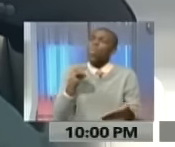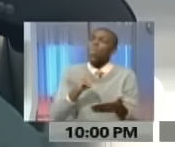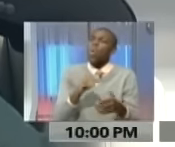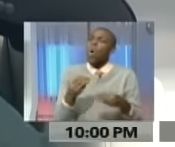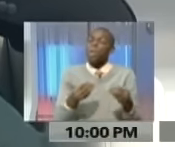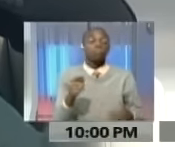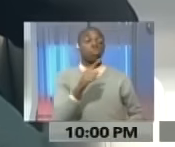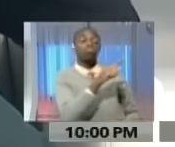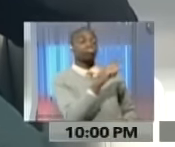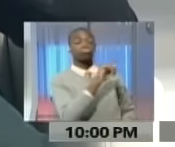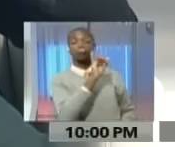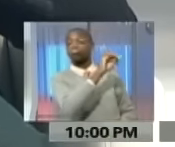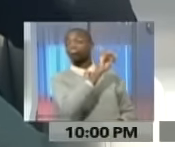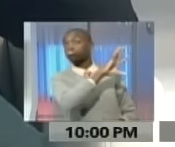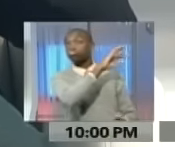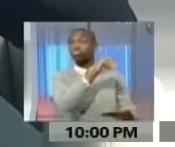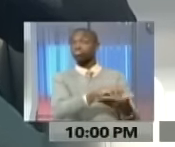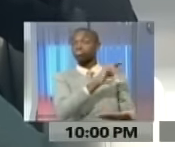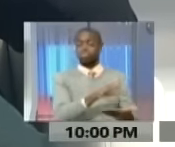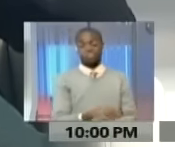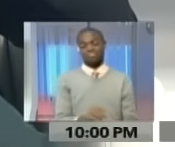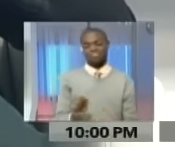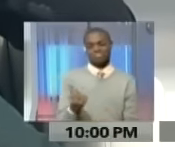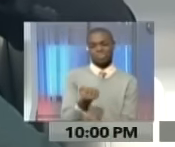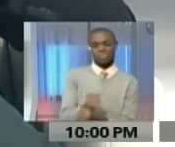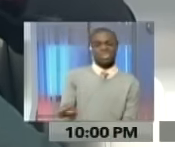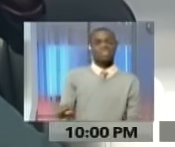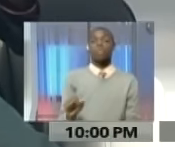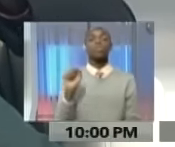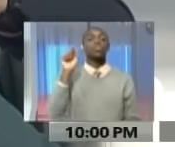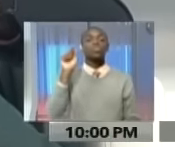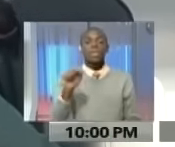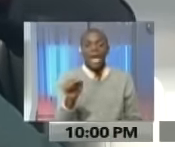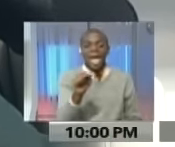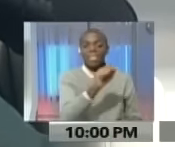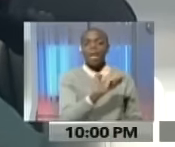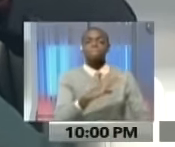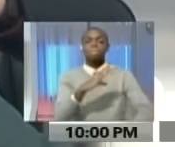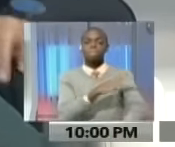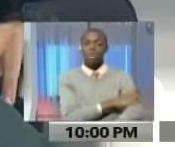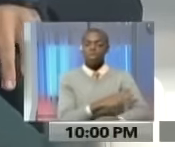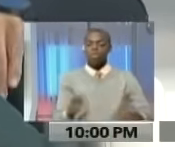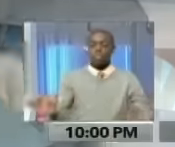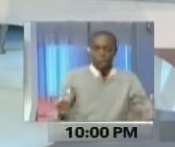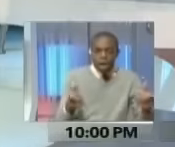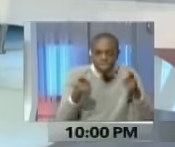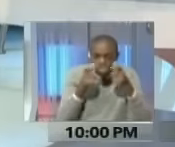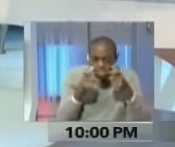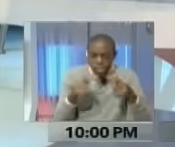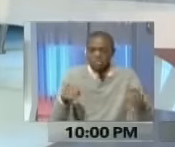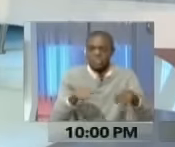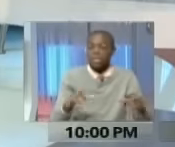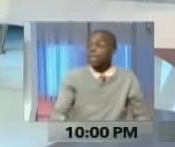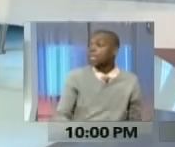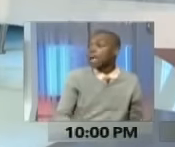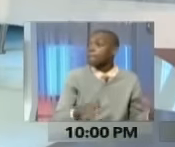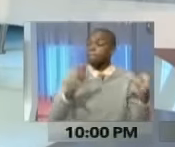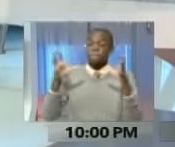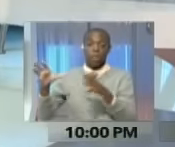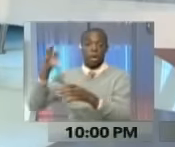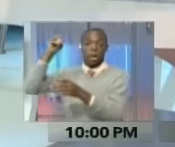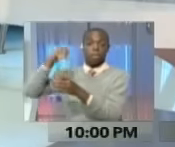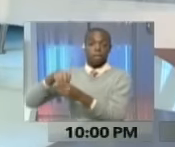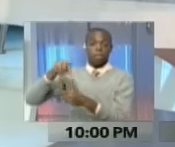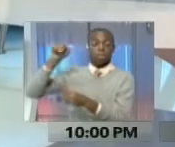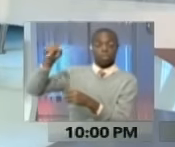imposible porque el resguardo de las cajas y de las firm siempre estuvo en poder de la mut y cuando llegó al cne estuvo las 24 horas del día resguardada